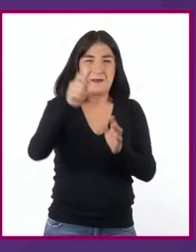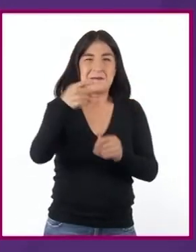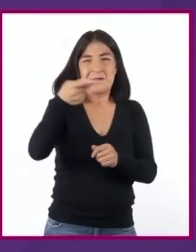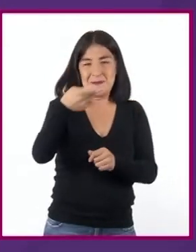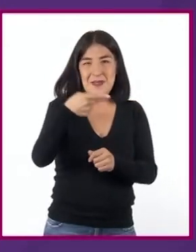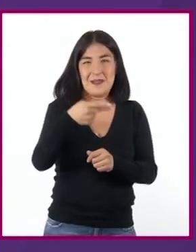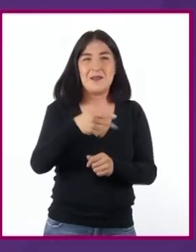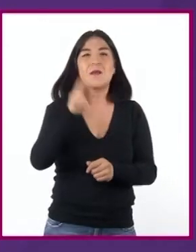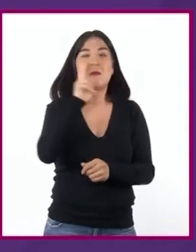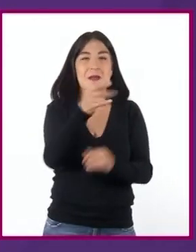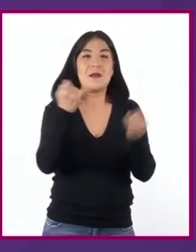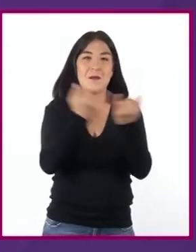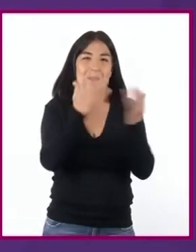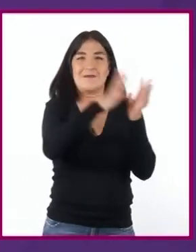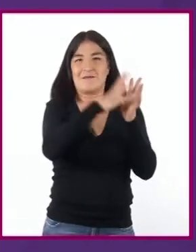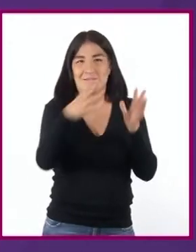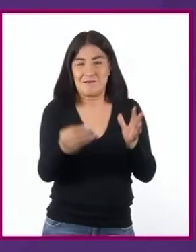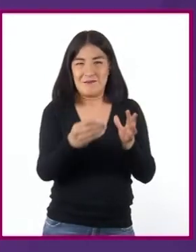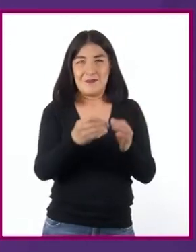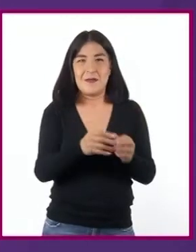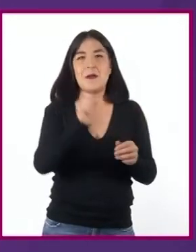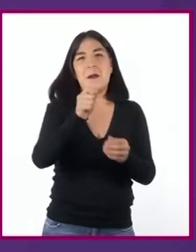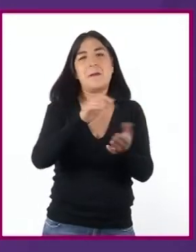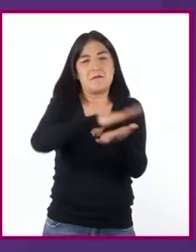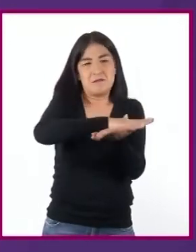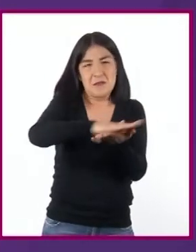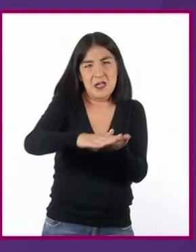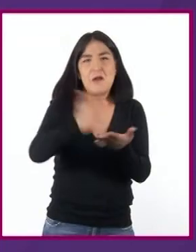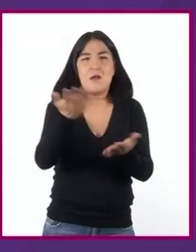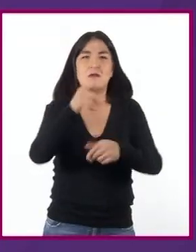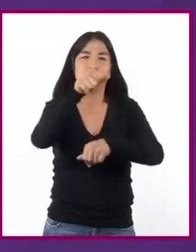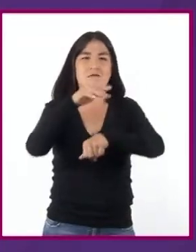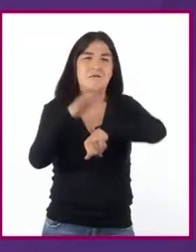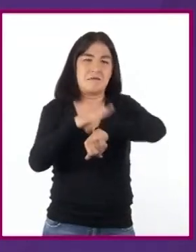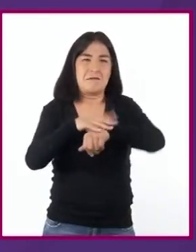el empeine o eventualmente con el piso.